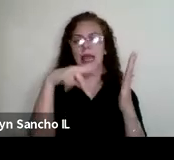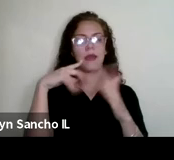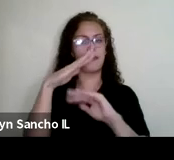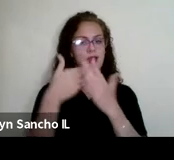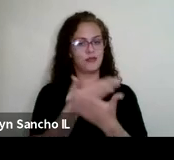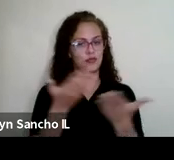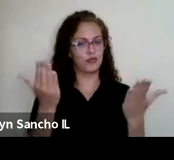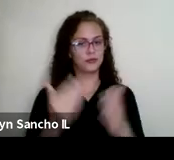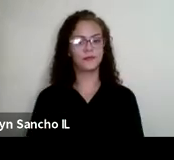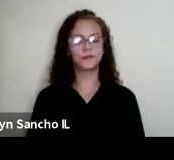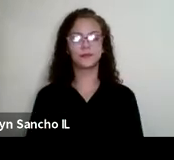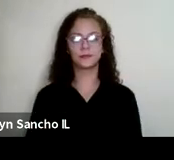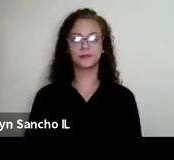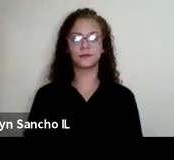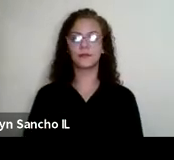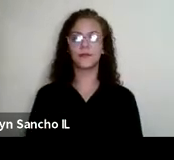todas.